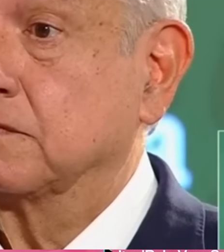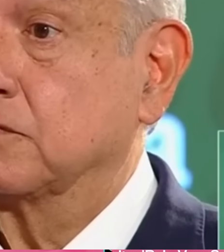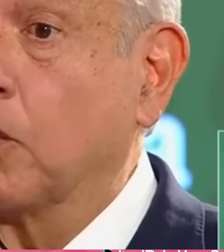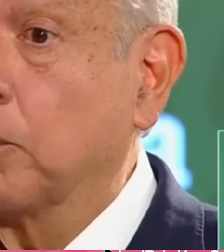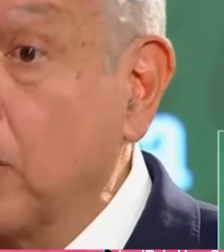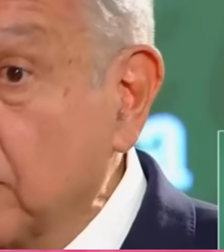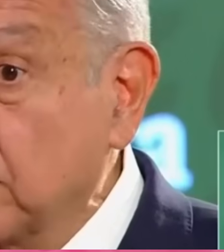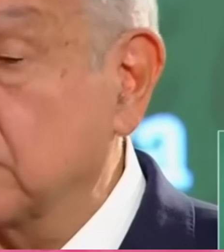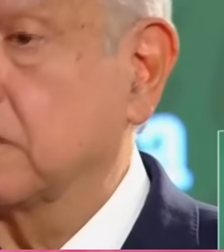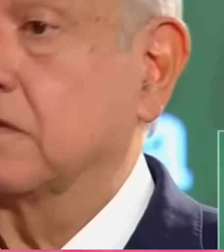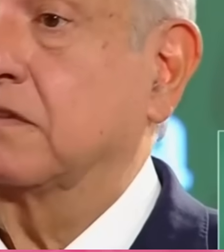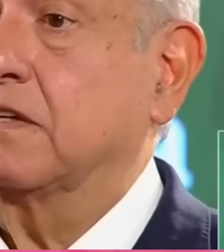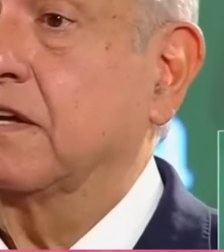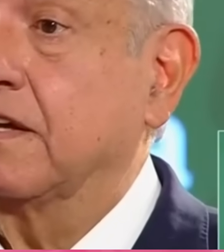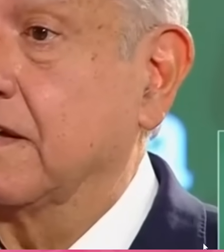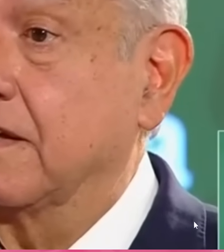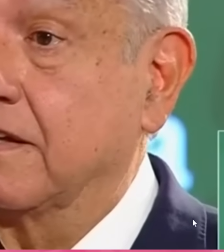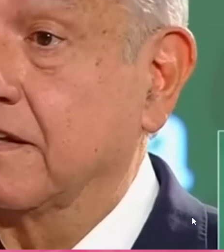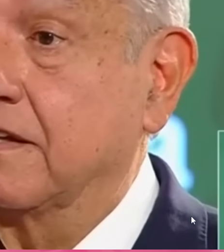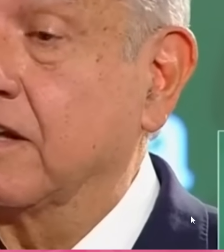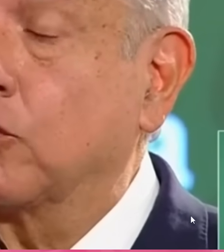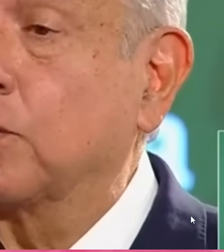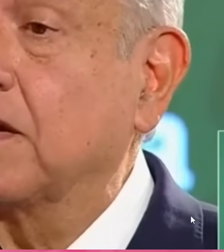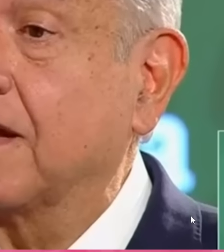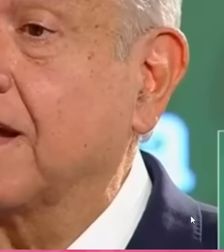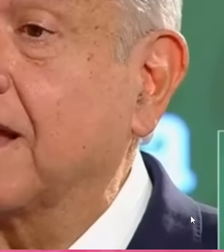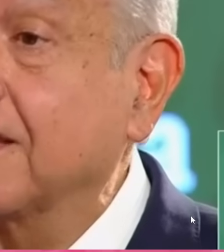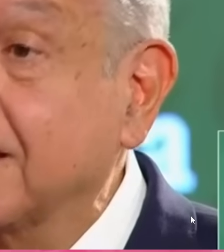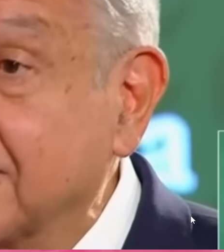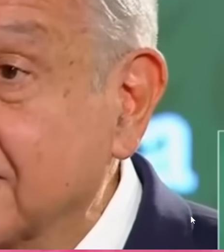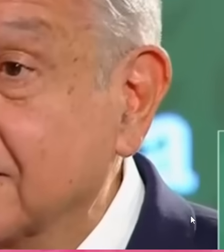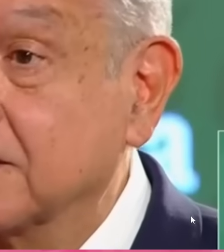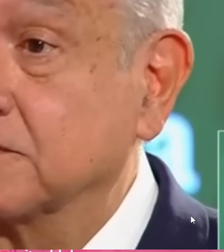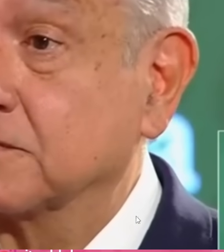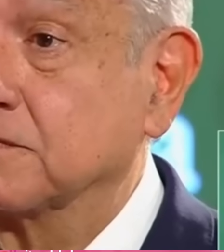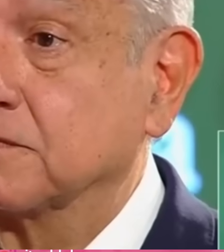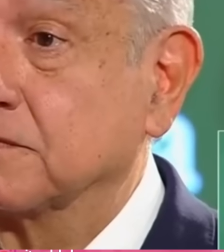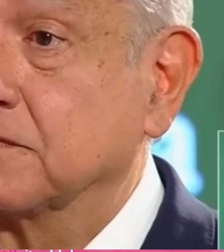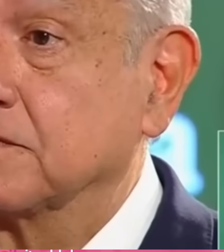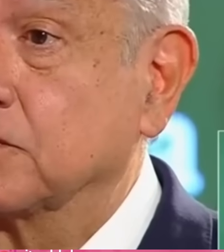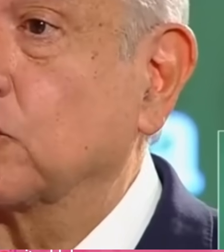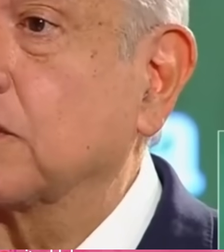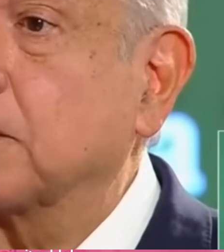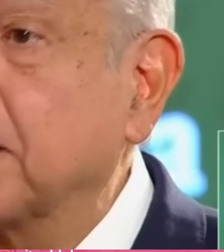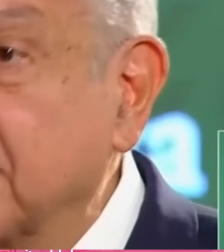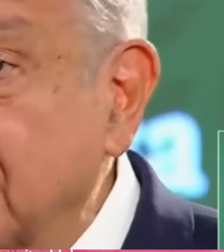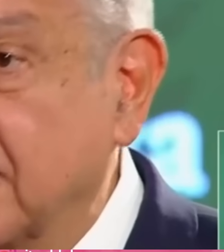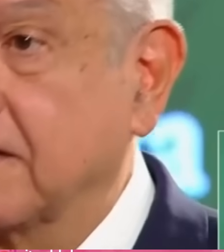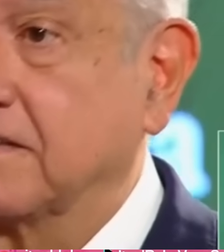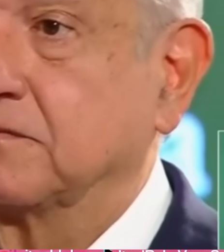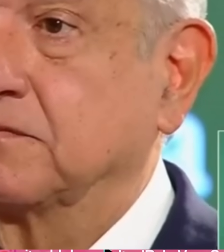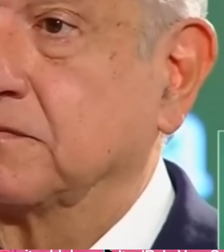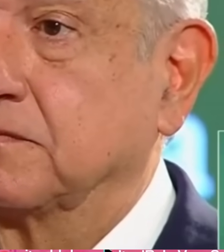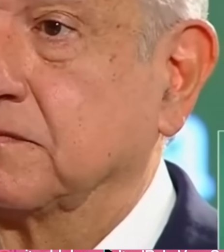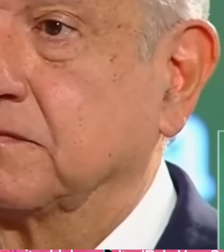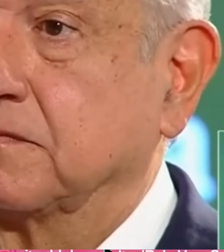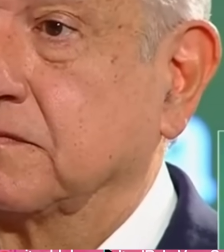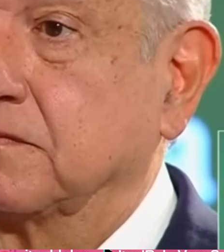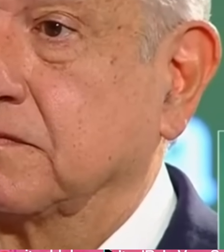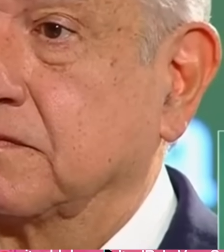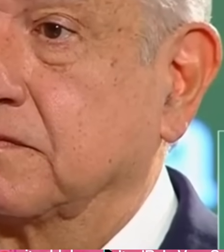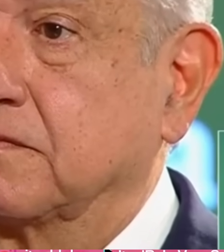no puedo encubrir a nadie no soy tapadera